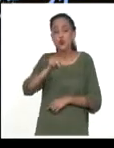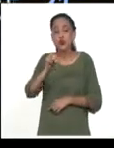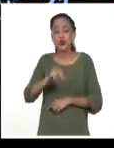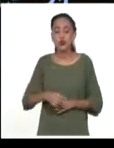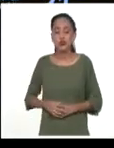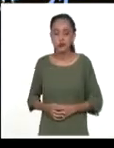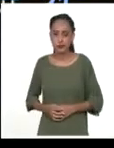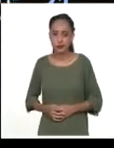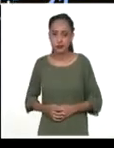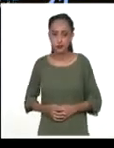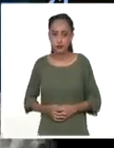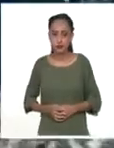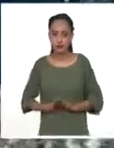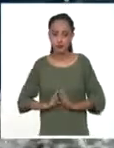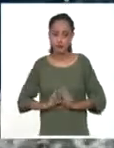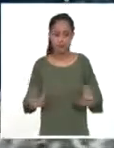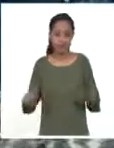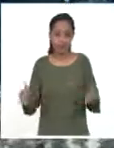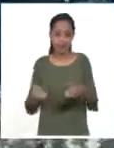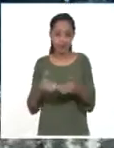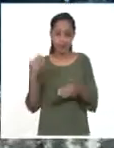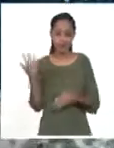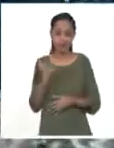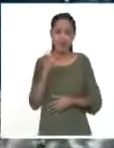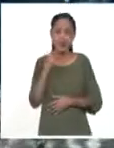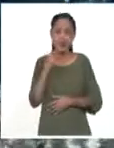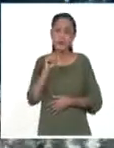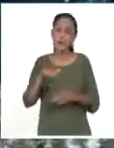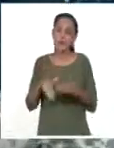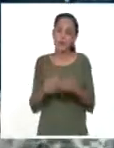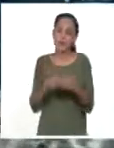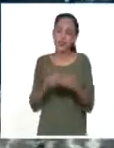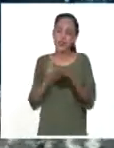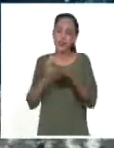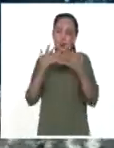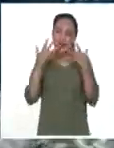país. Mis amigos, pues hasta aquí el tiempo. Les deseo que pasen un día muy feliz y hasta mañana.